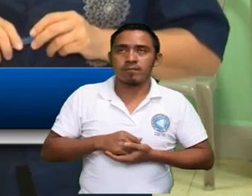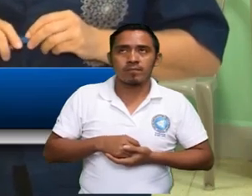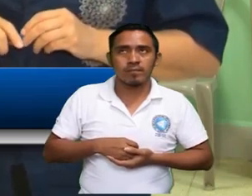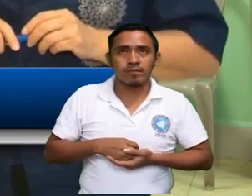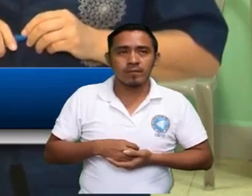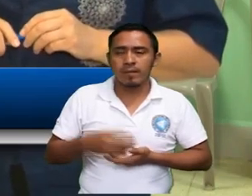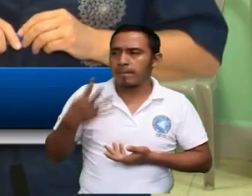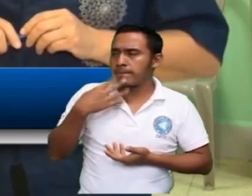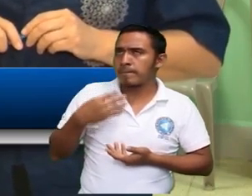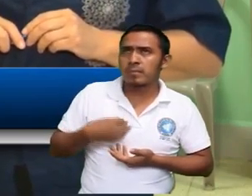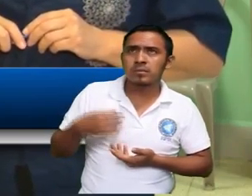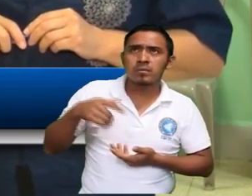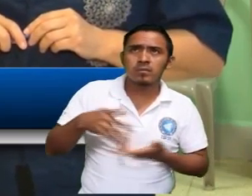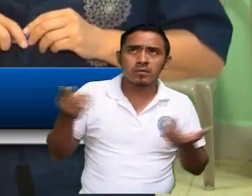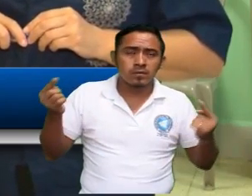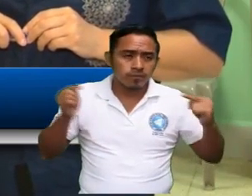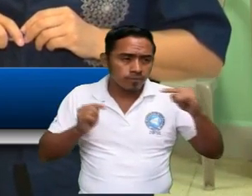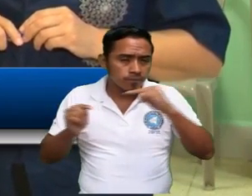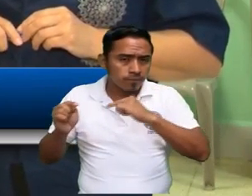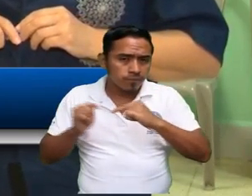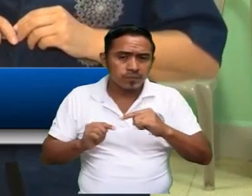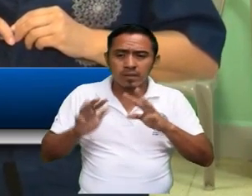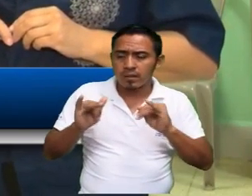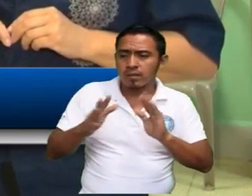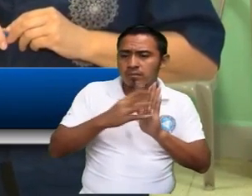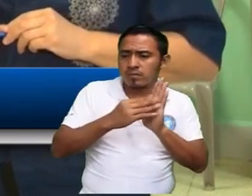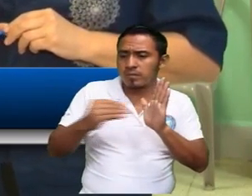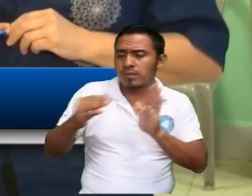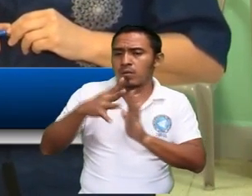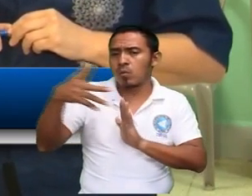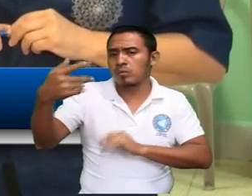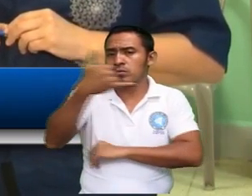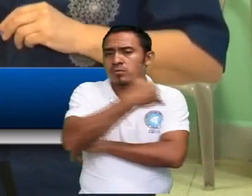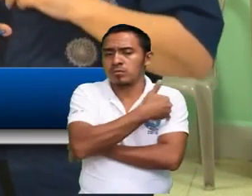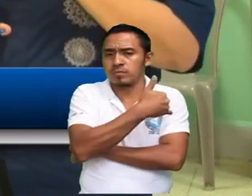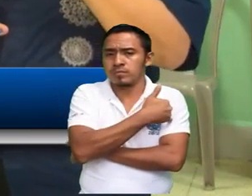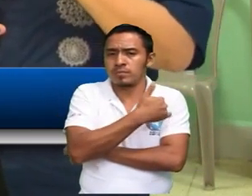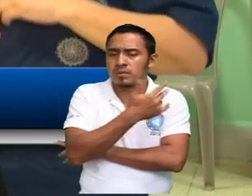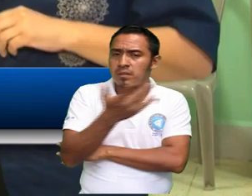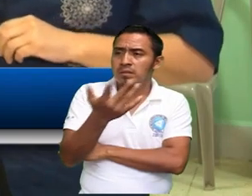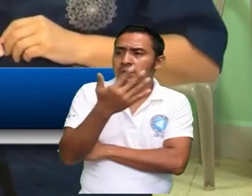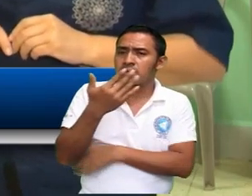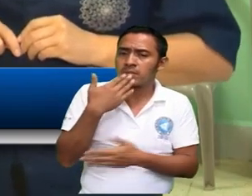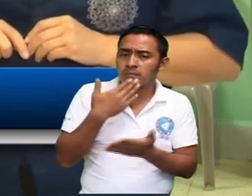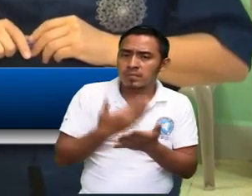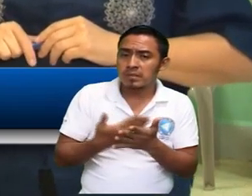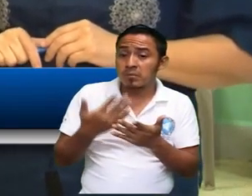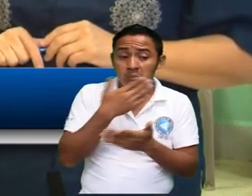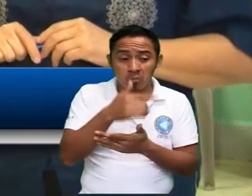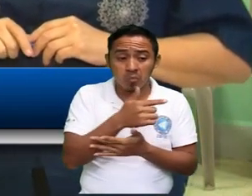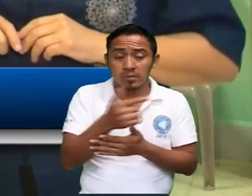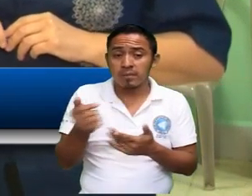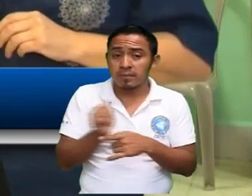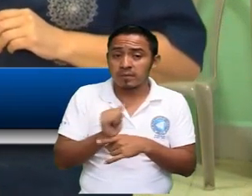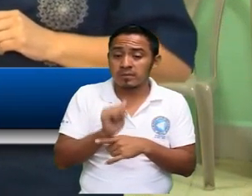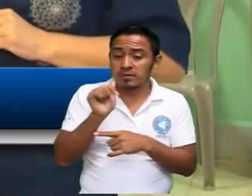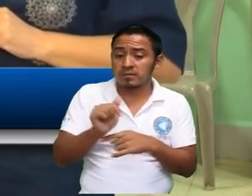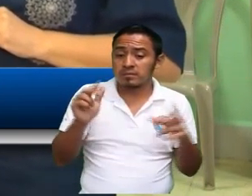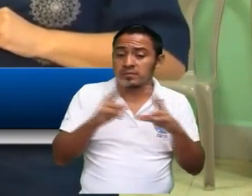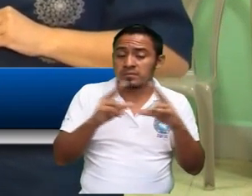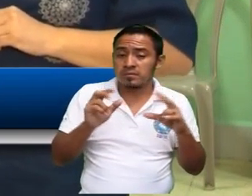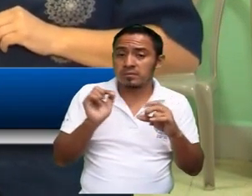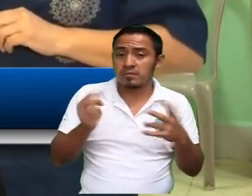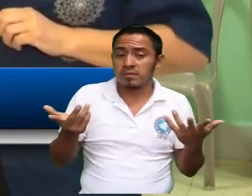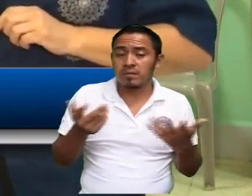Me decía que la estrategia también ya la están poniendo en práctica en otros hospitales. Gracias a ese buen ejemplo y esos resultados que han